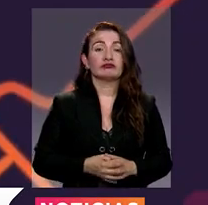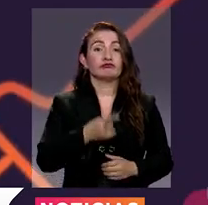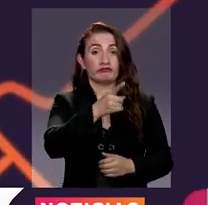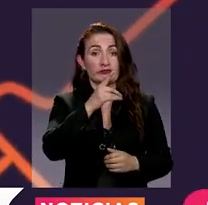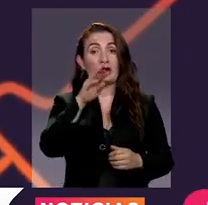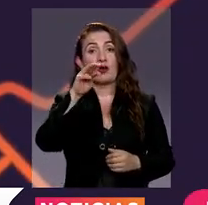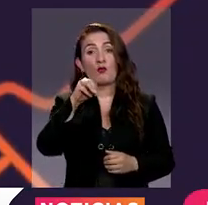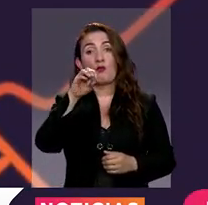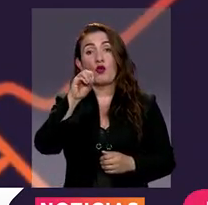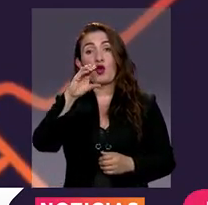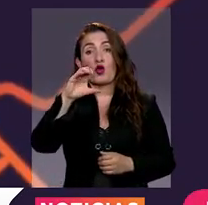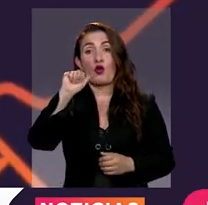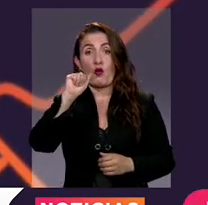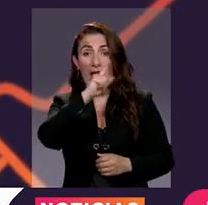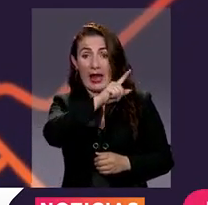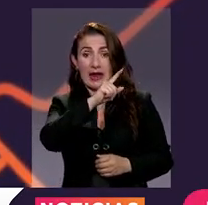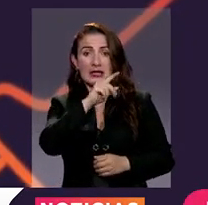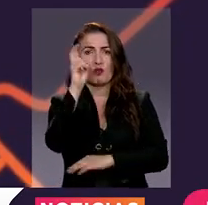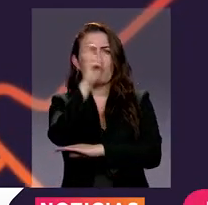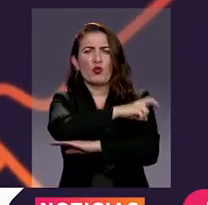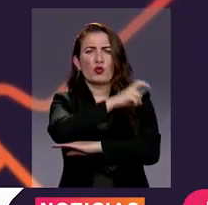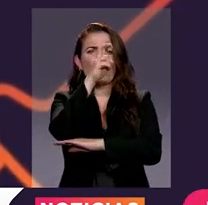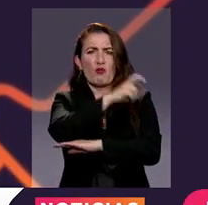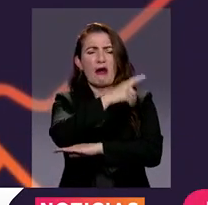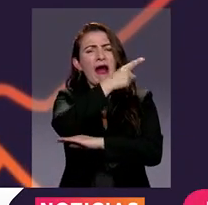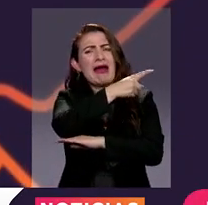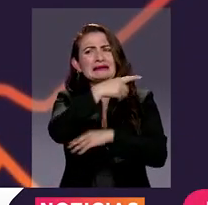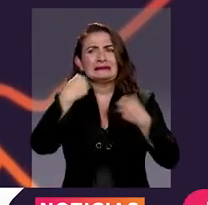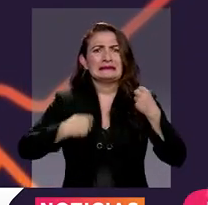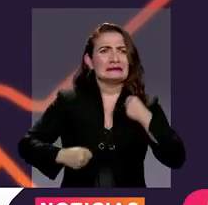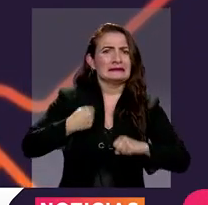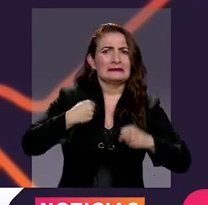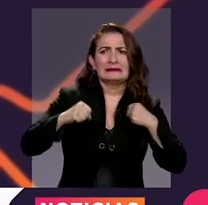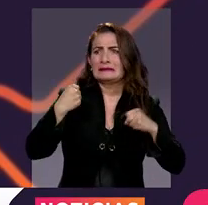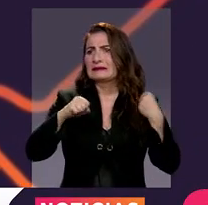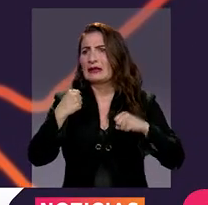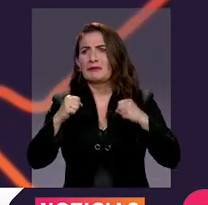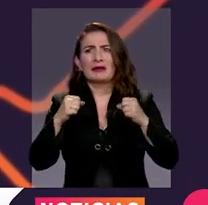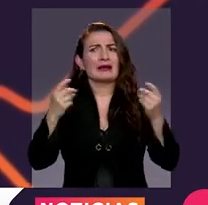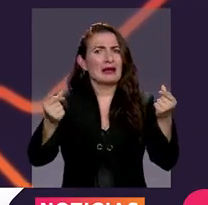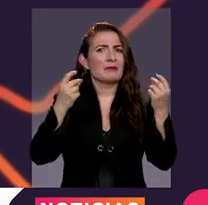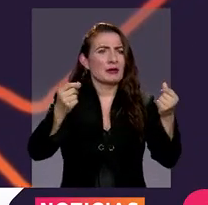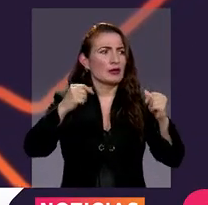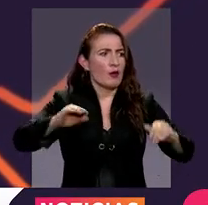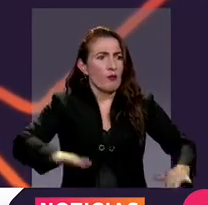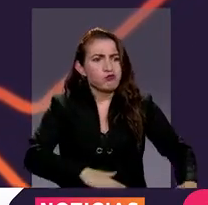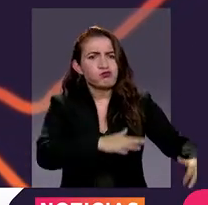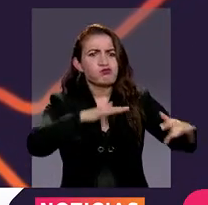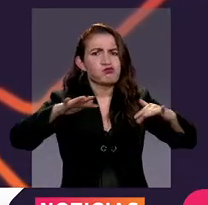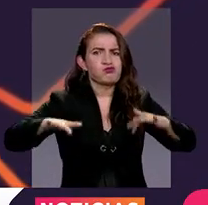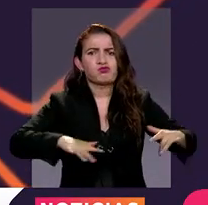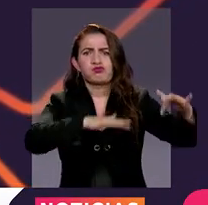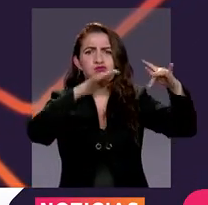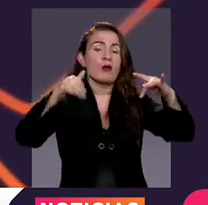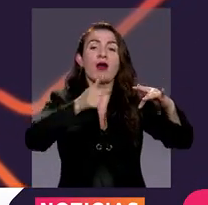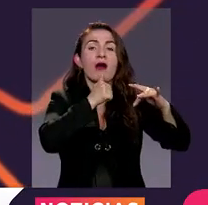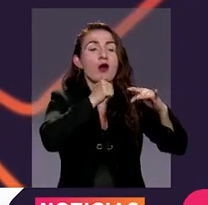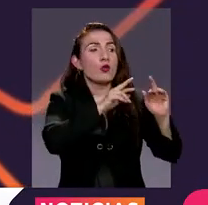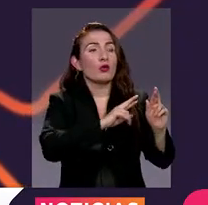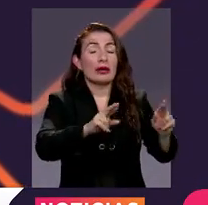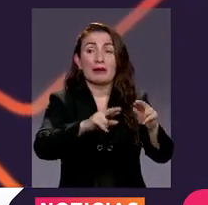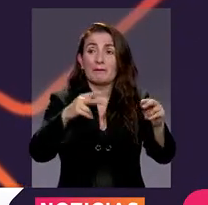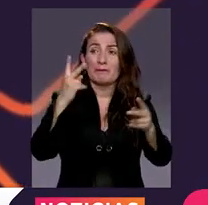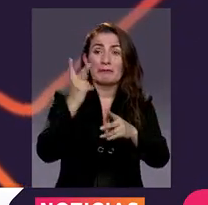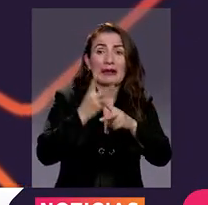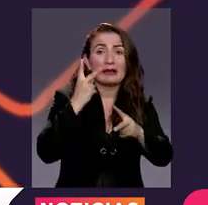Habitantes de Mocoa, en Putumayo, vivieron momentos de angustia tras la alerta de evacuación debido a la creciente del río. Temen que se presente una